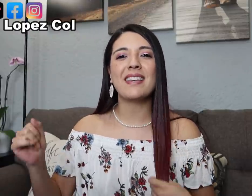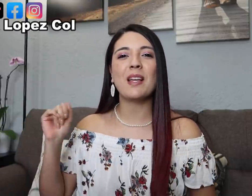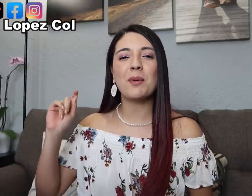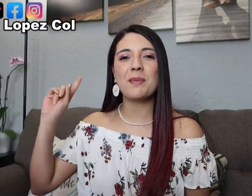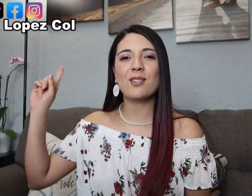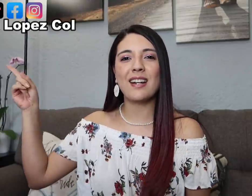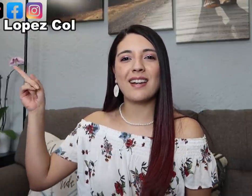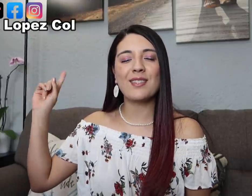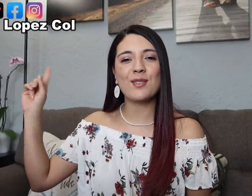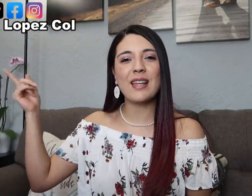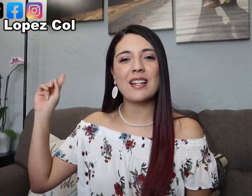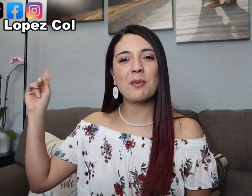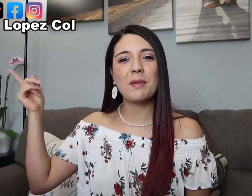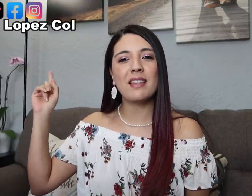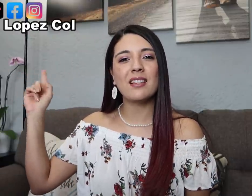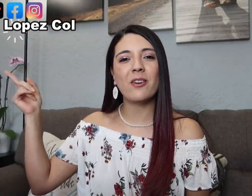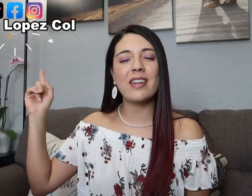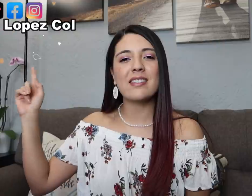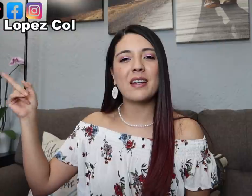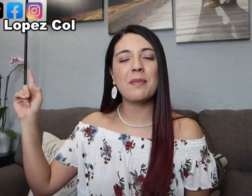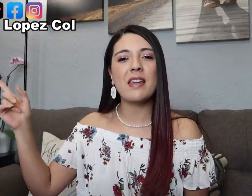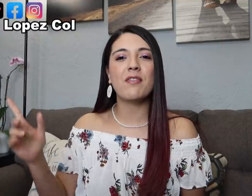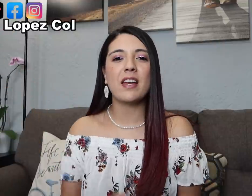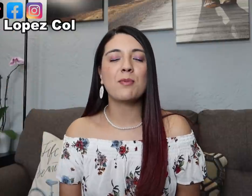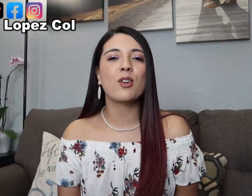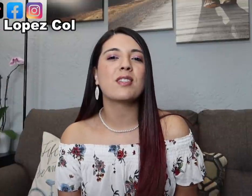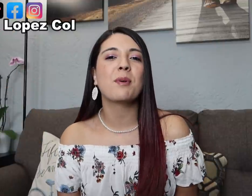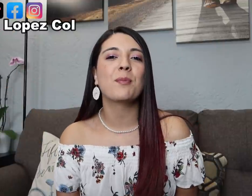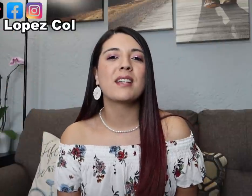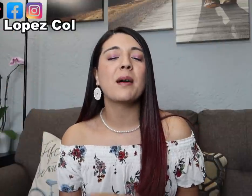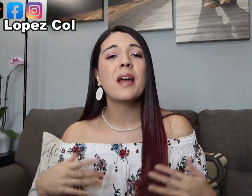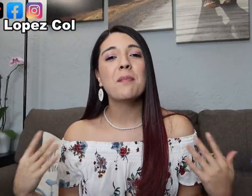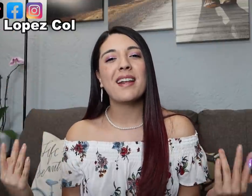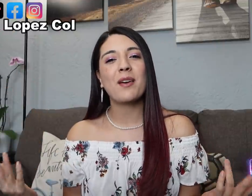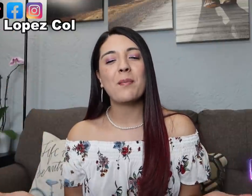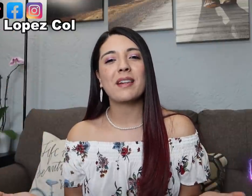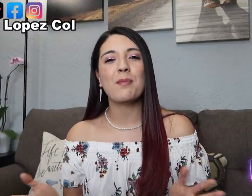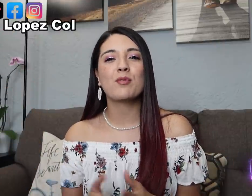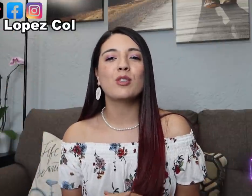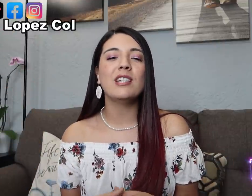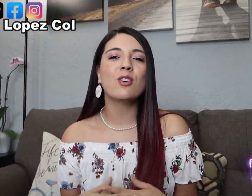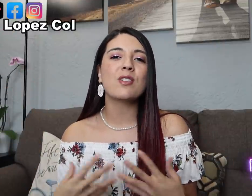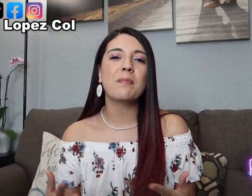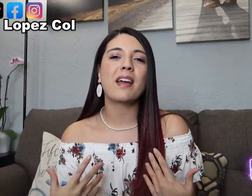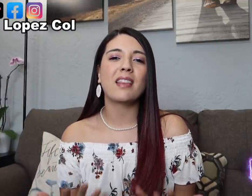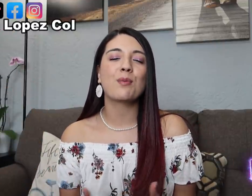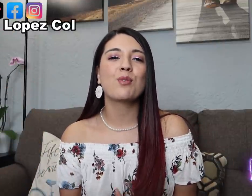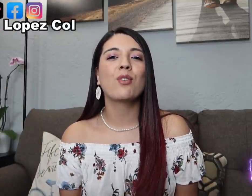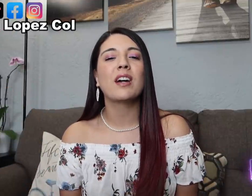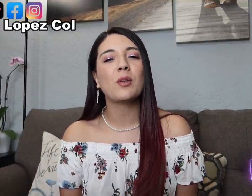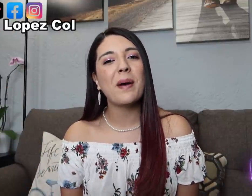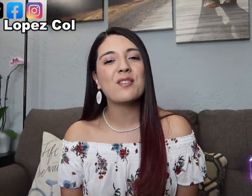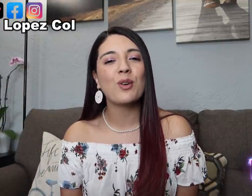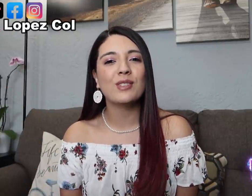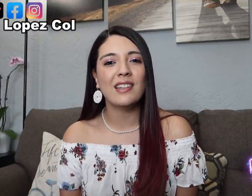una pasadita por mis otras redes sociales, por mi TikTok, Instagram y Facebook. Los espero por allá para que compartamos foticos y para que tengamos